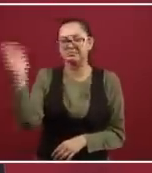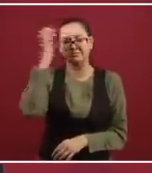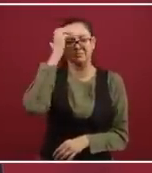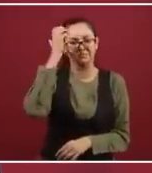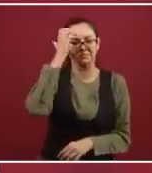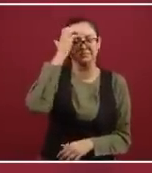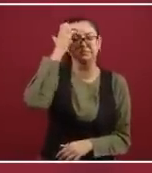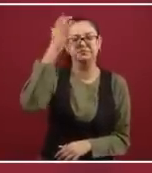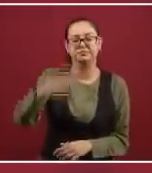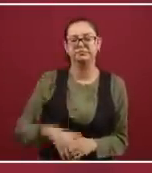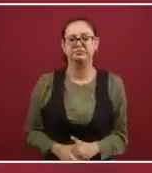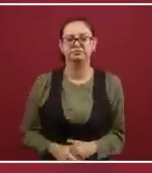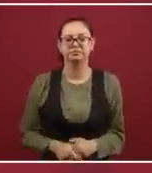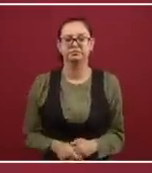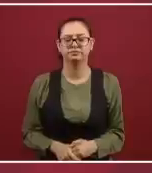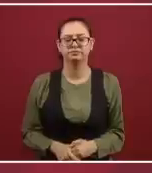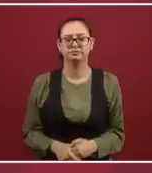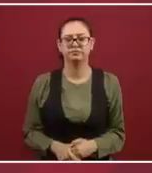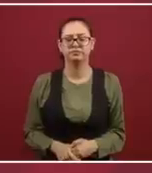público.